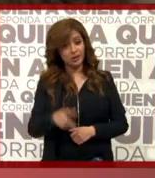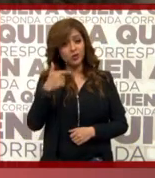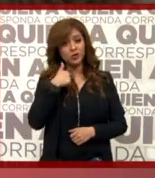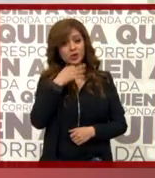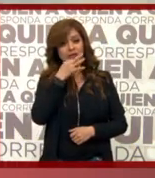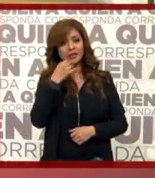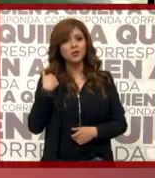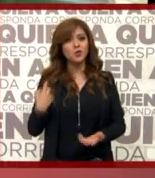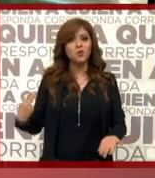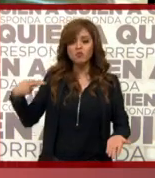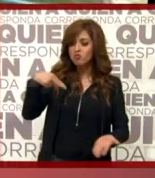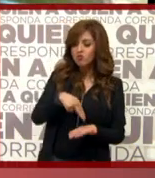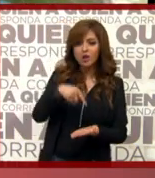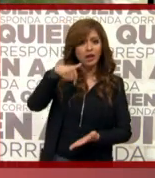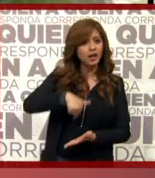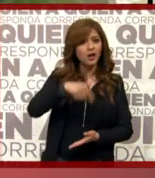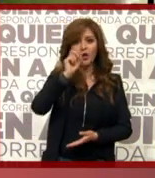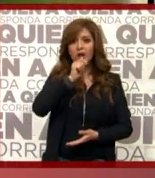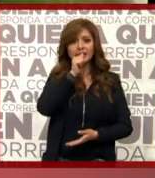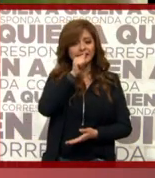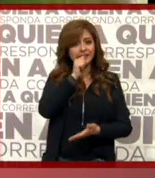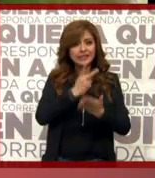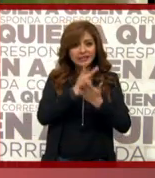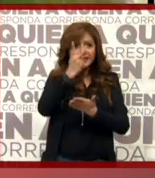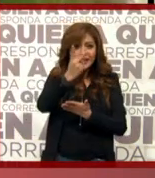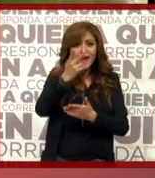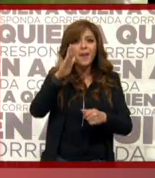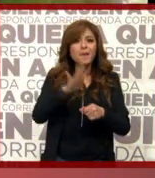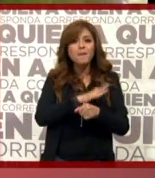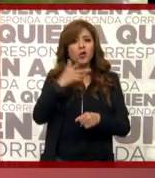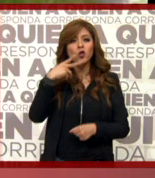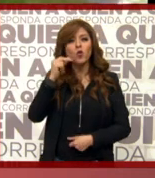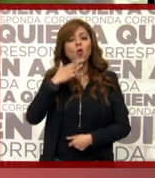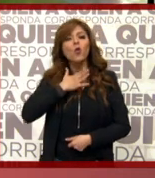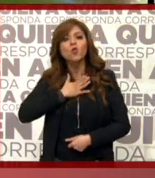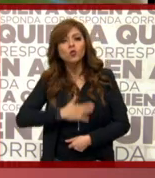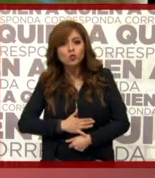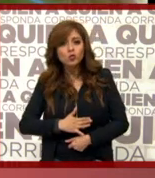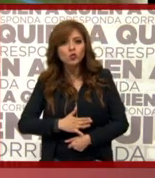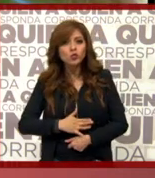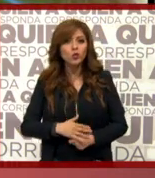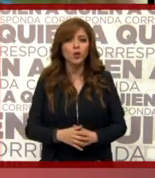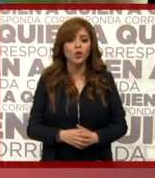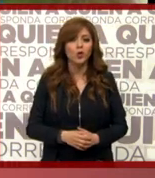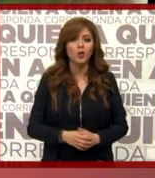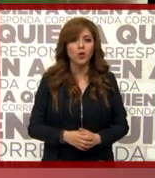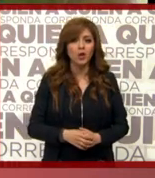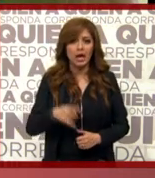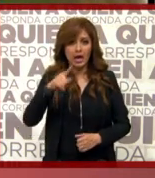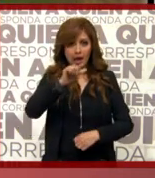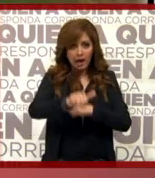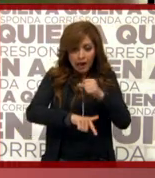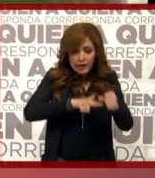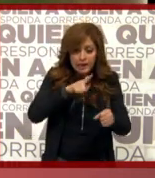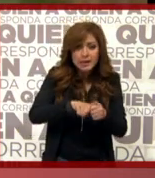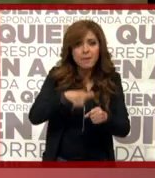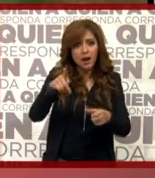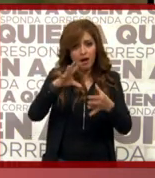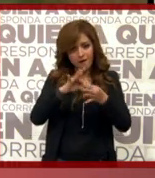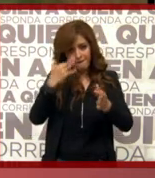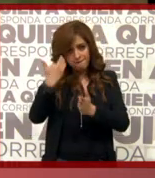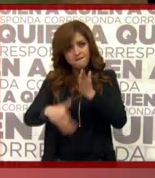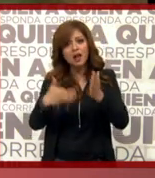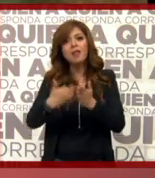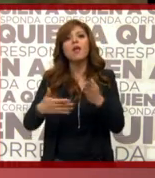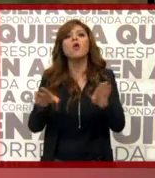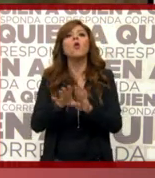de no venir a la ceremonia del osscar eh Porque no se me hace justo que no animales en las categorías No qué